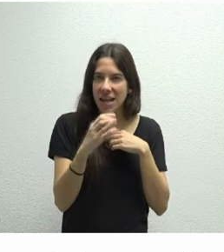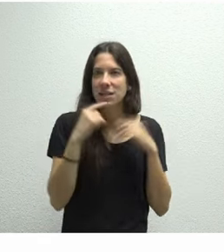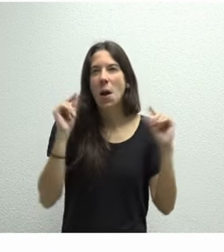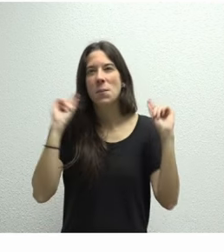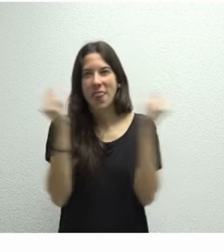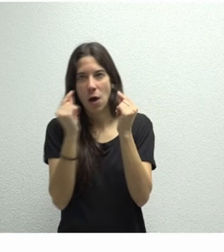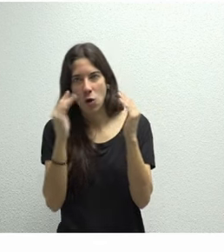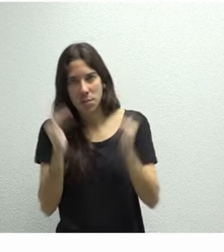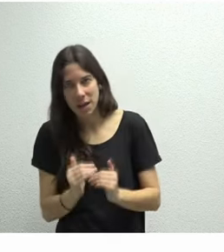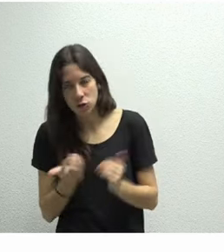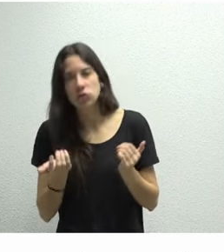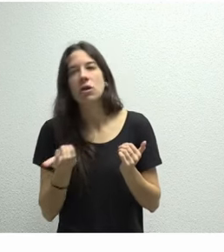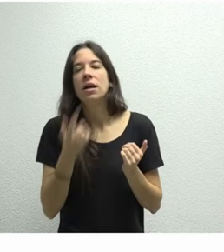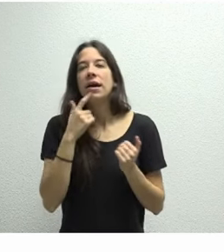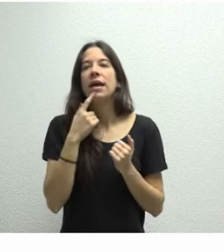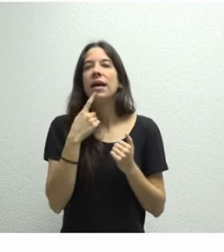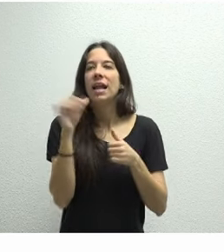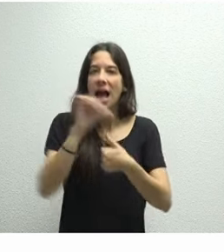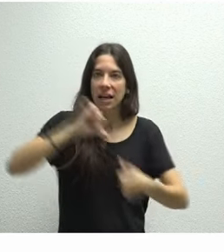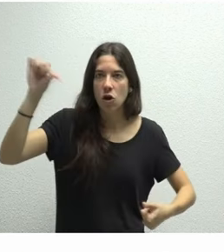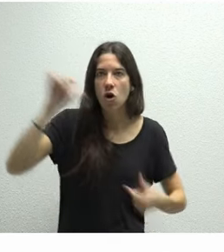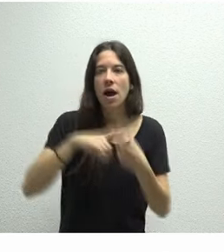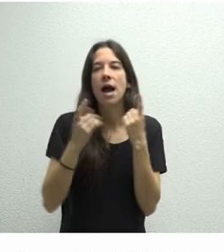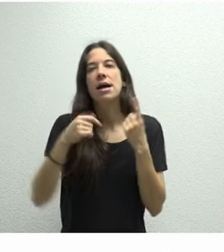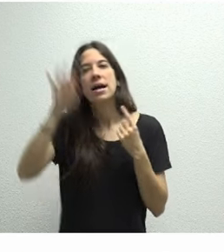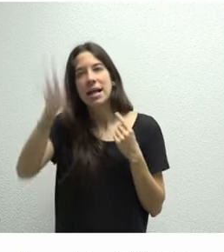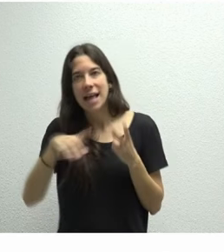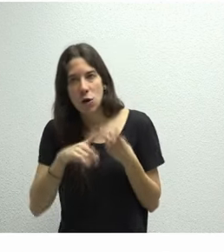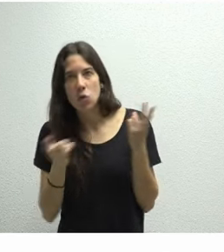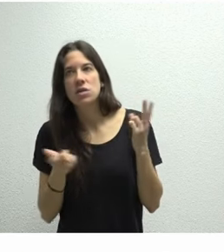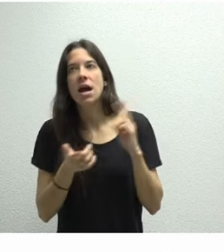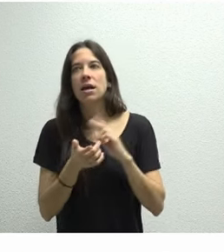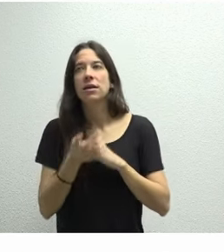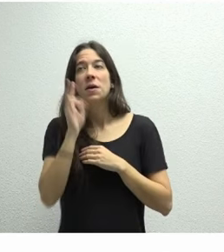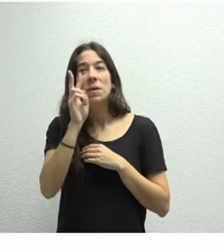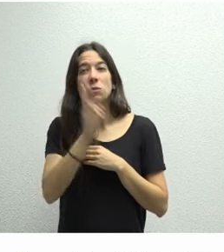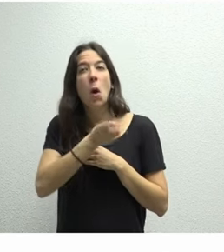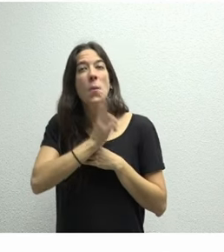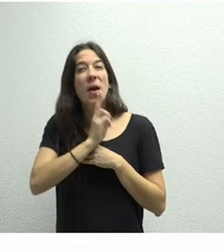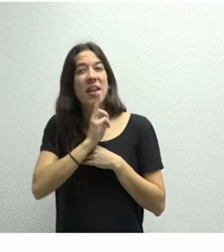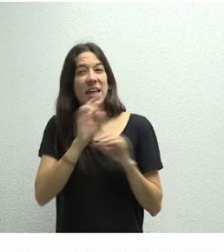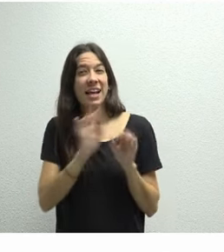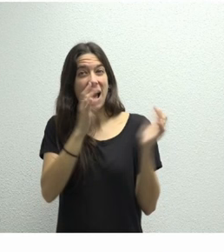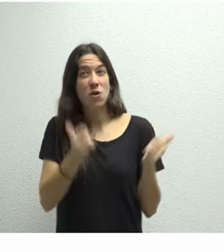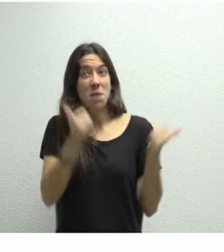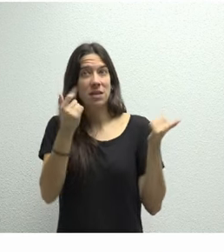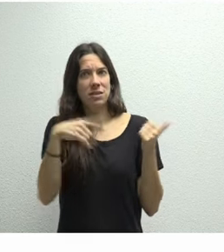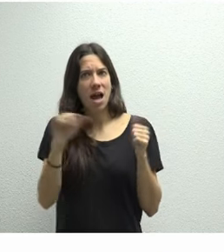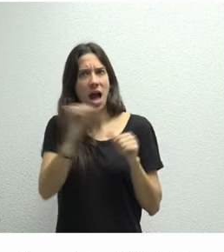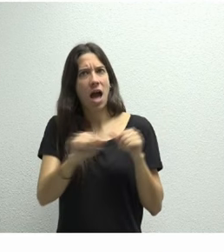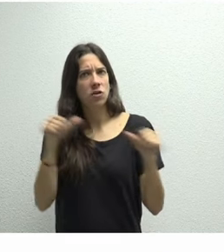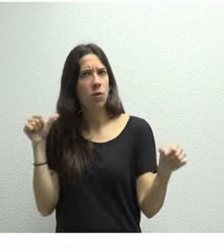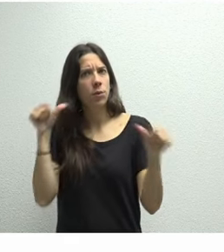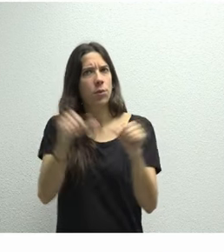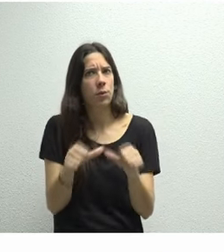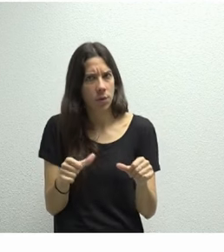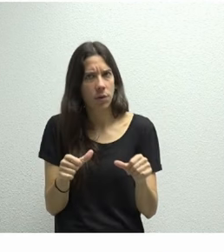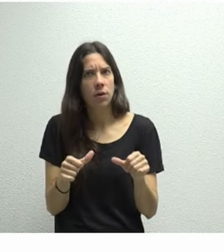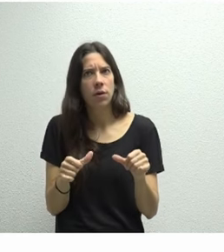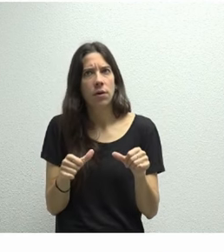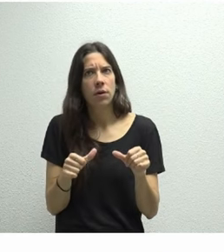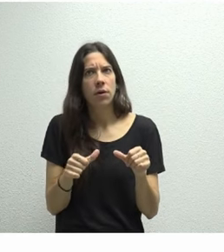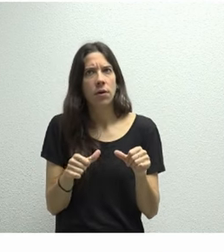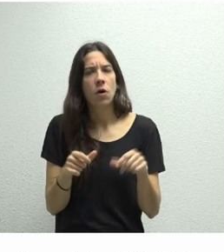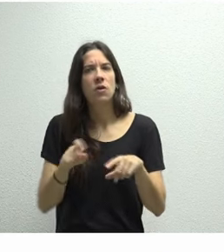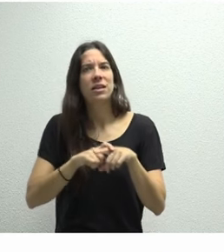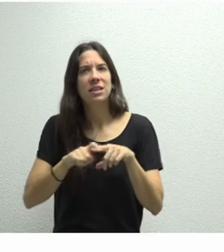Cataluña e y sobre todo esas que están en verde más claro llevan mucho años eh con ese con ese tipo